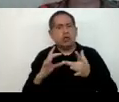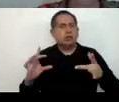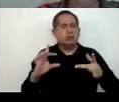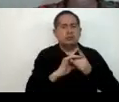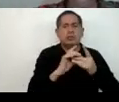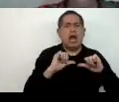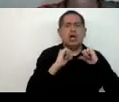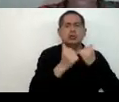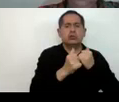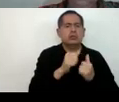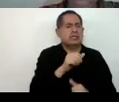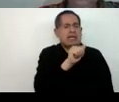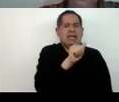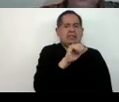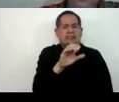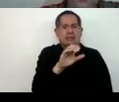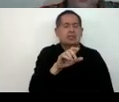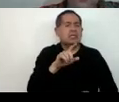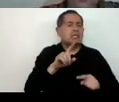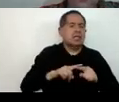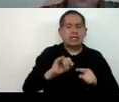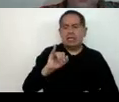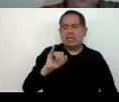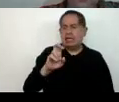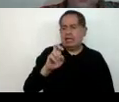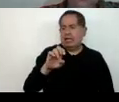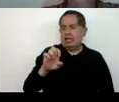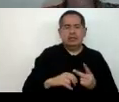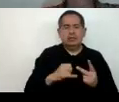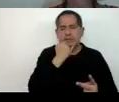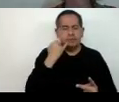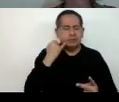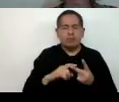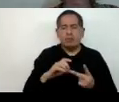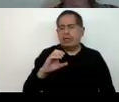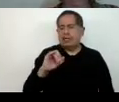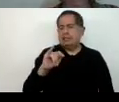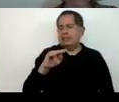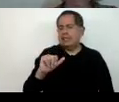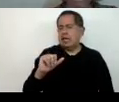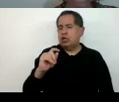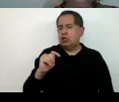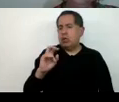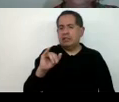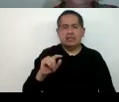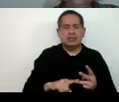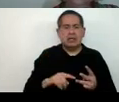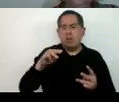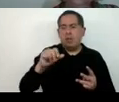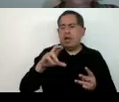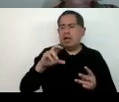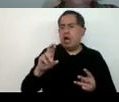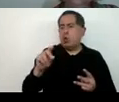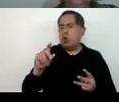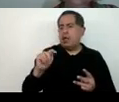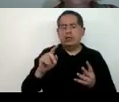civil que formalizaron Irene Torices, Cristina Torices, María de Jesús Rodarte, Guadalupe